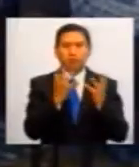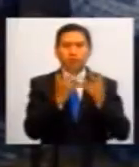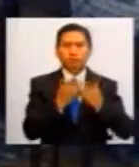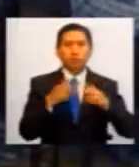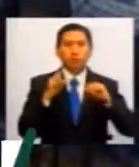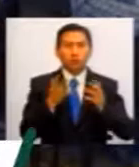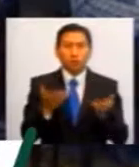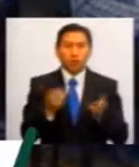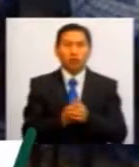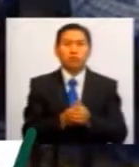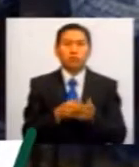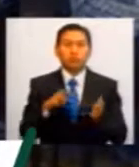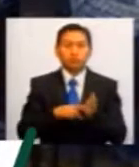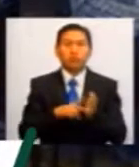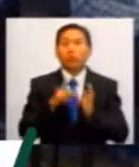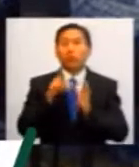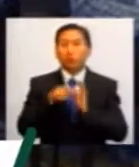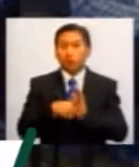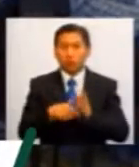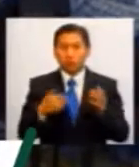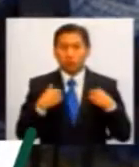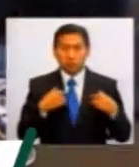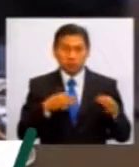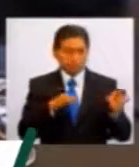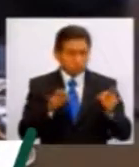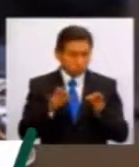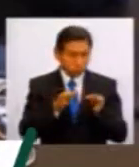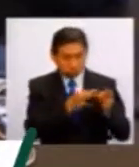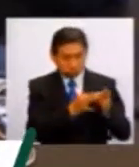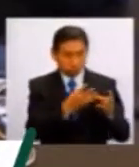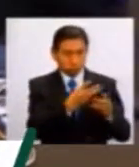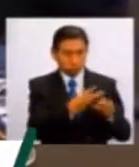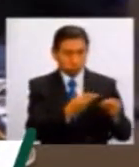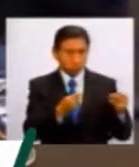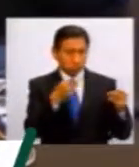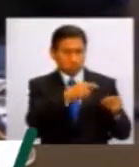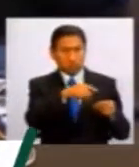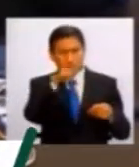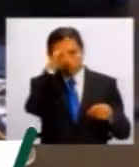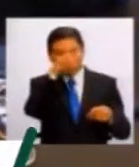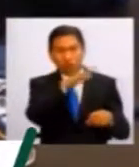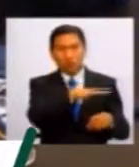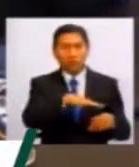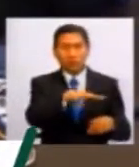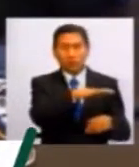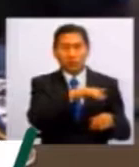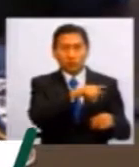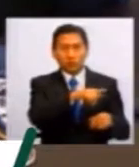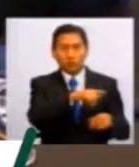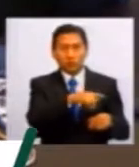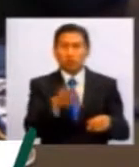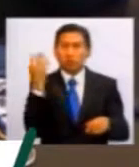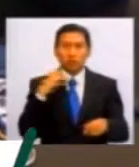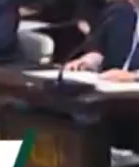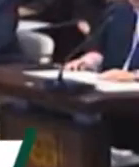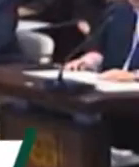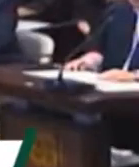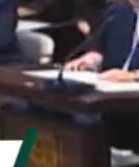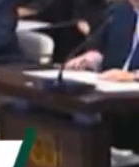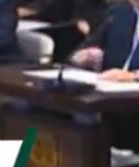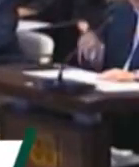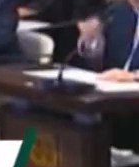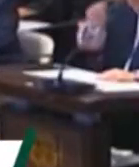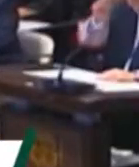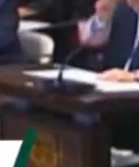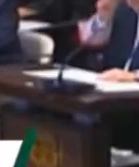prevé que en un plazo de 6 meses después de presentados los alegatos, la Corte debe entregar el fallo. De acuerdo a sus estatutos, en caso